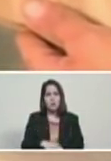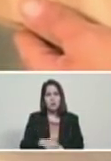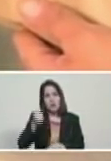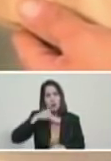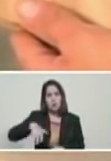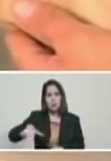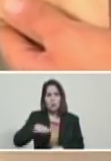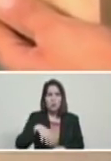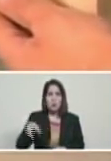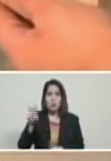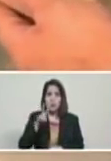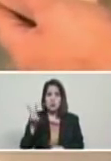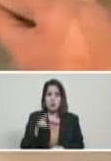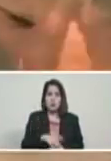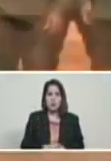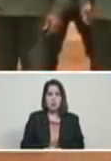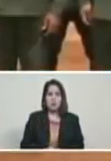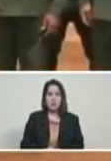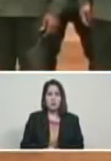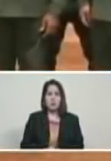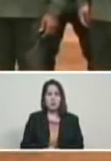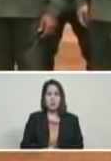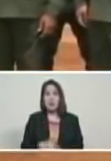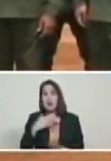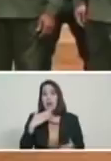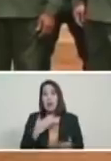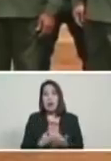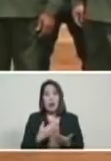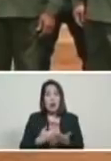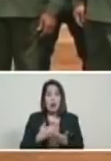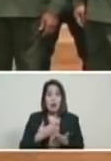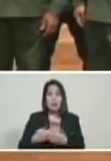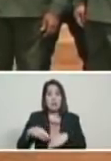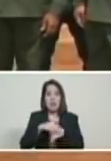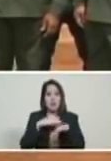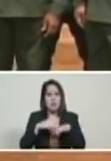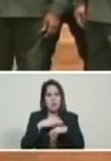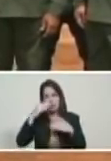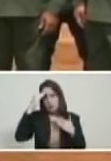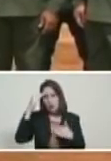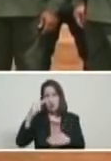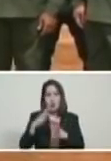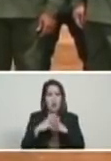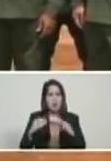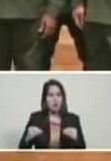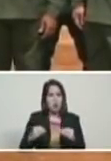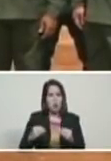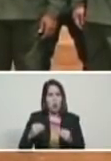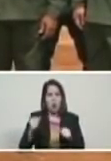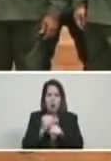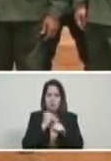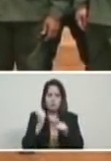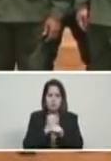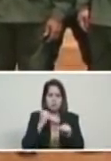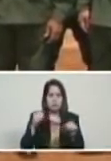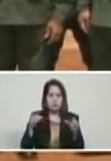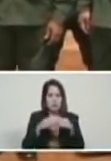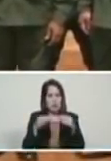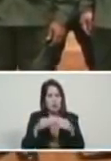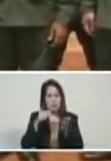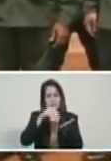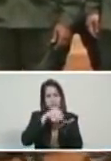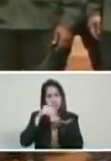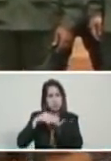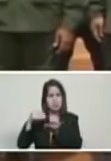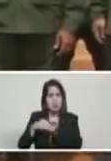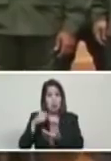Venezuela. Muchas gracias, señor ministro. Saludos al pueblo venezolano de parte de la clase obrera, que